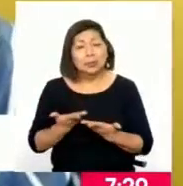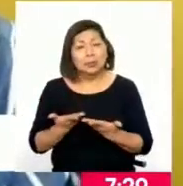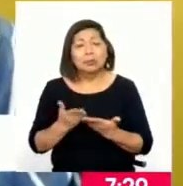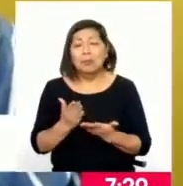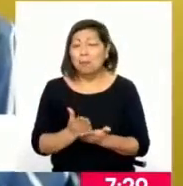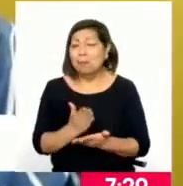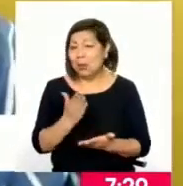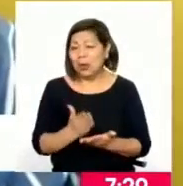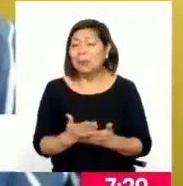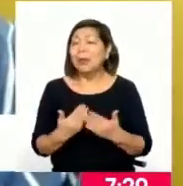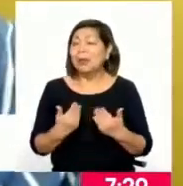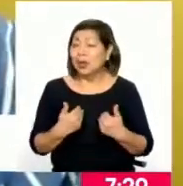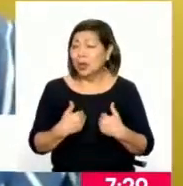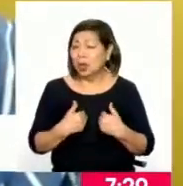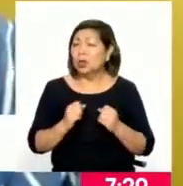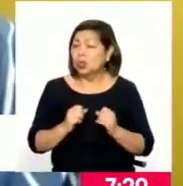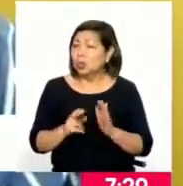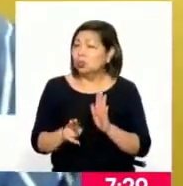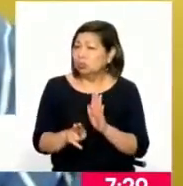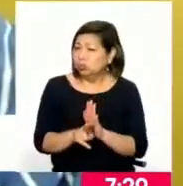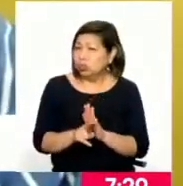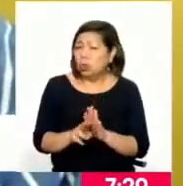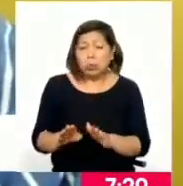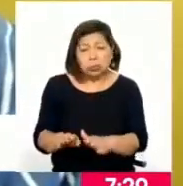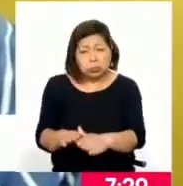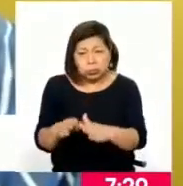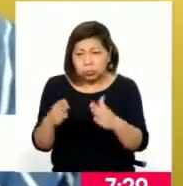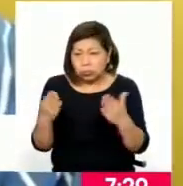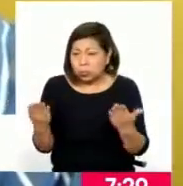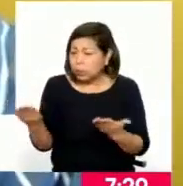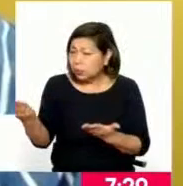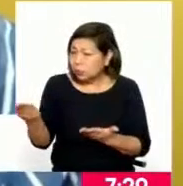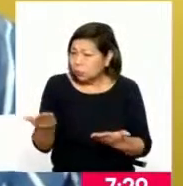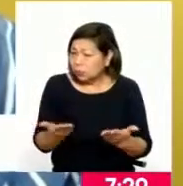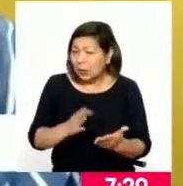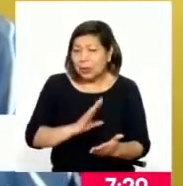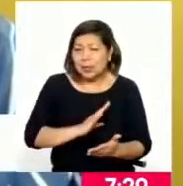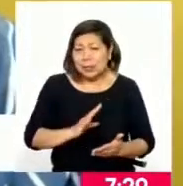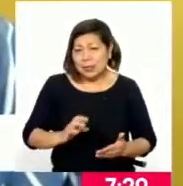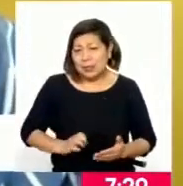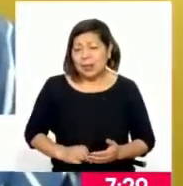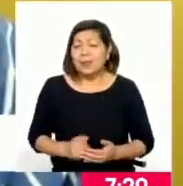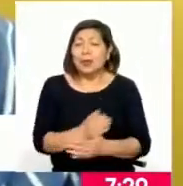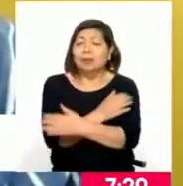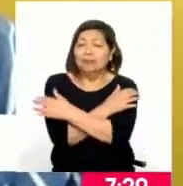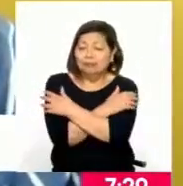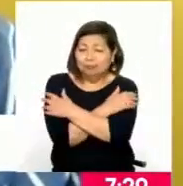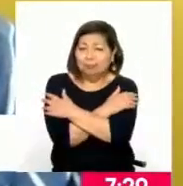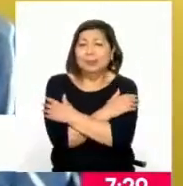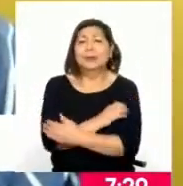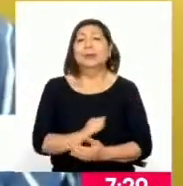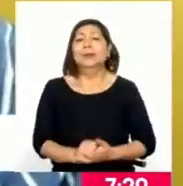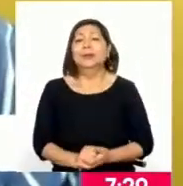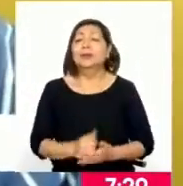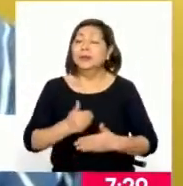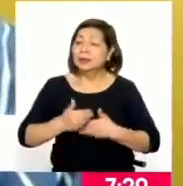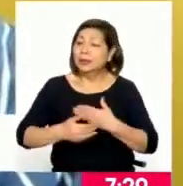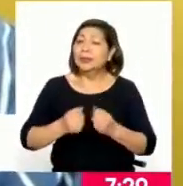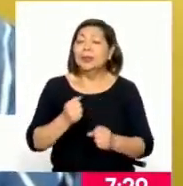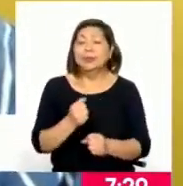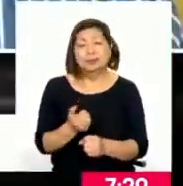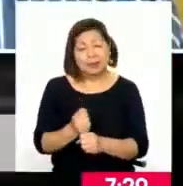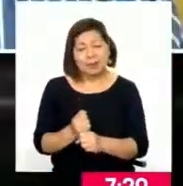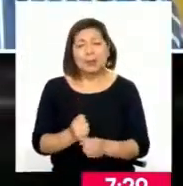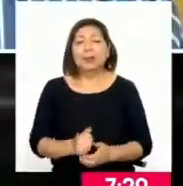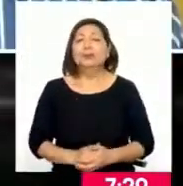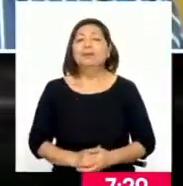problemas. Tenemos toda la voluntad, hay puertas abiertas en todo el Estado. Un abrazo y seguimos adelante.